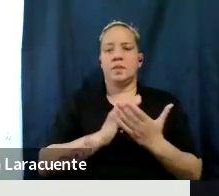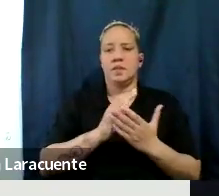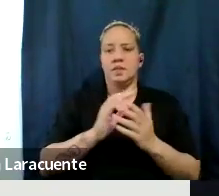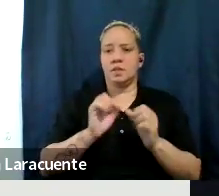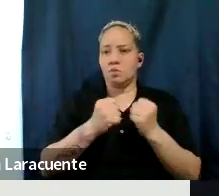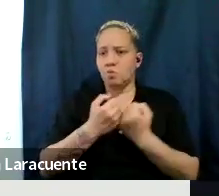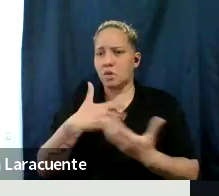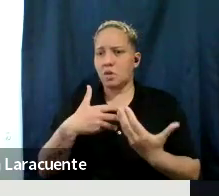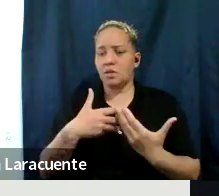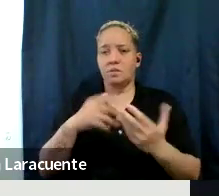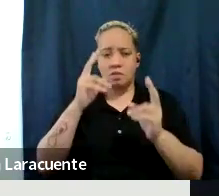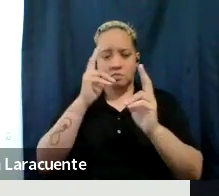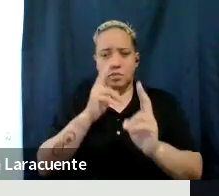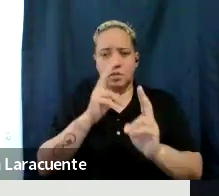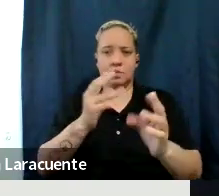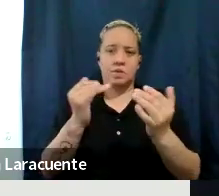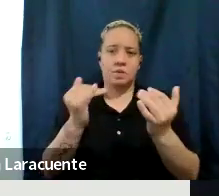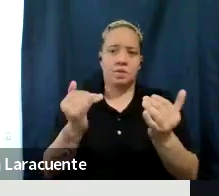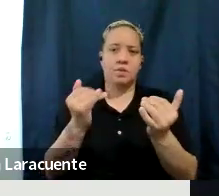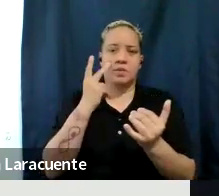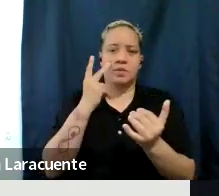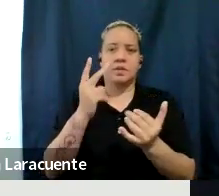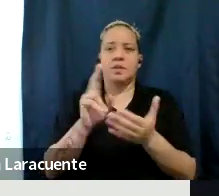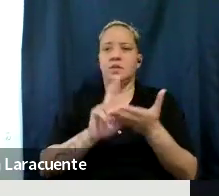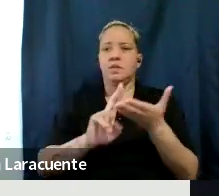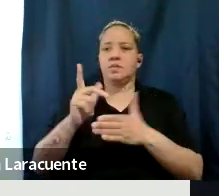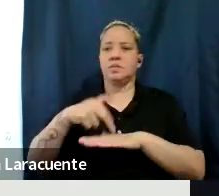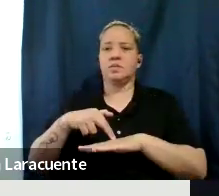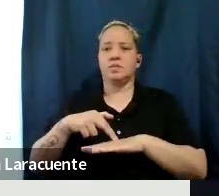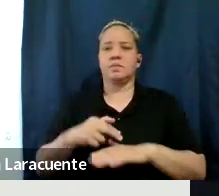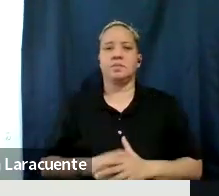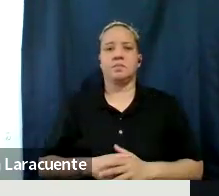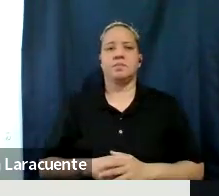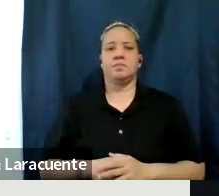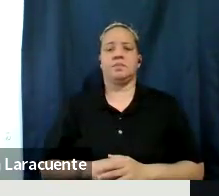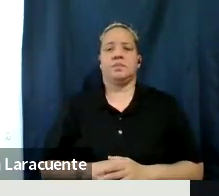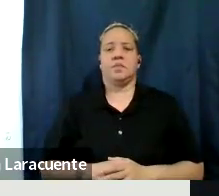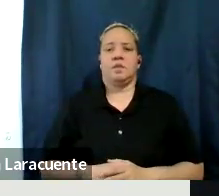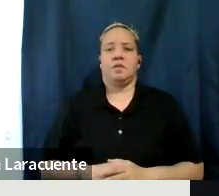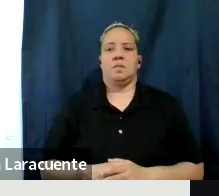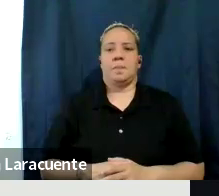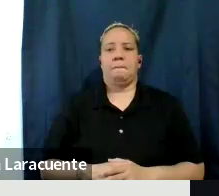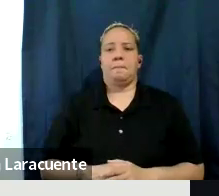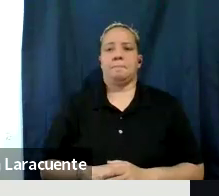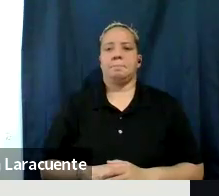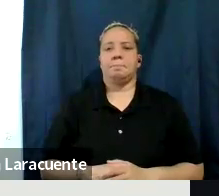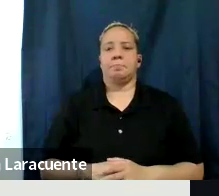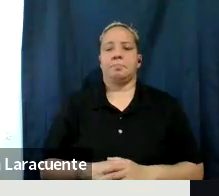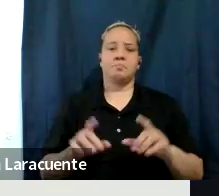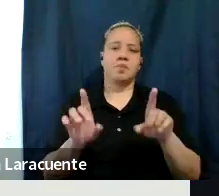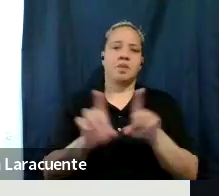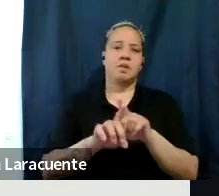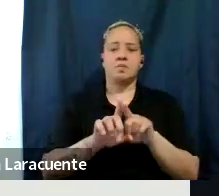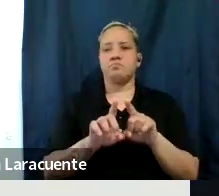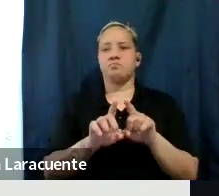ser homenajeado, como ahora veremos, en la Universidad de Puerto Rico, también por parte de algunas